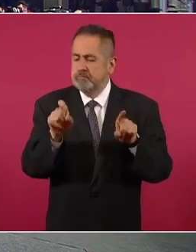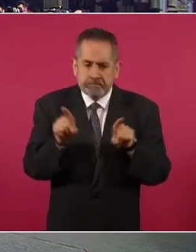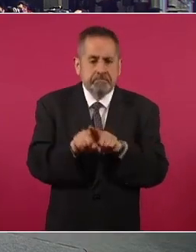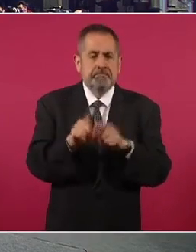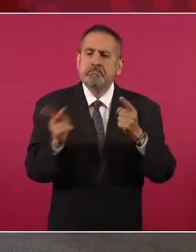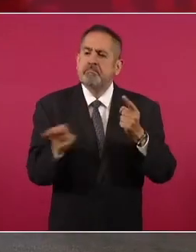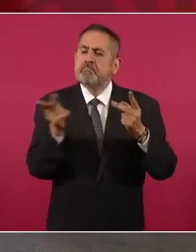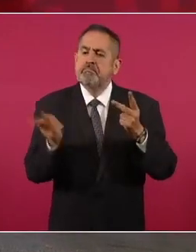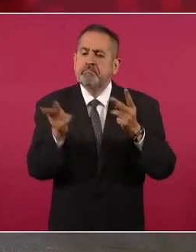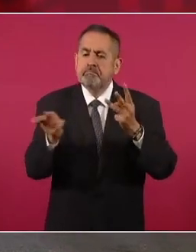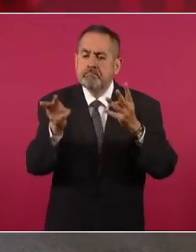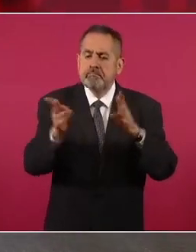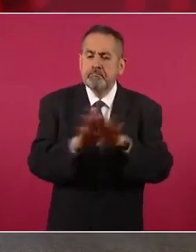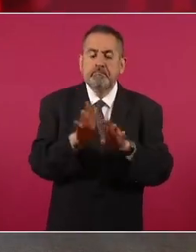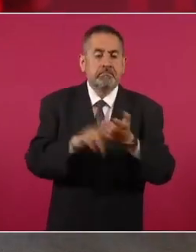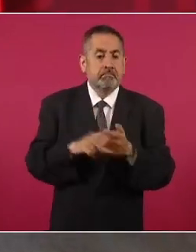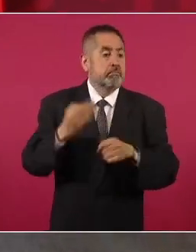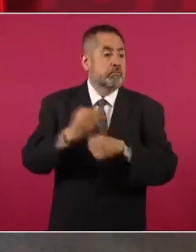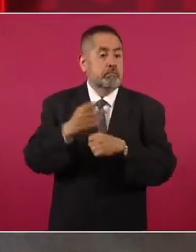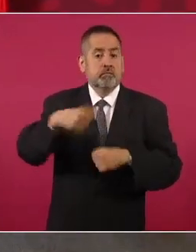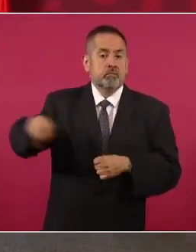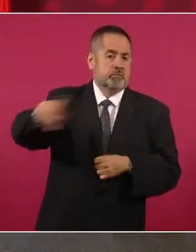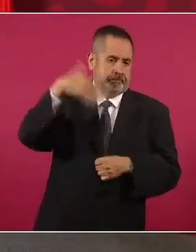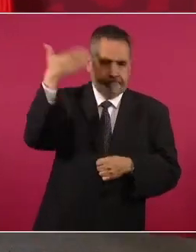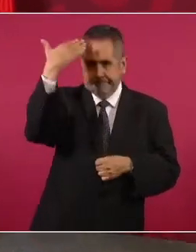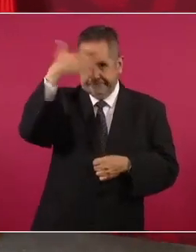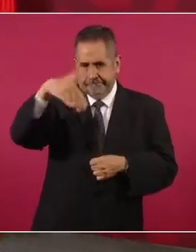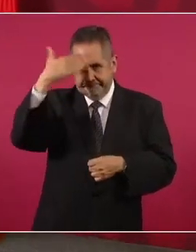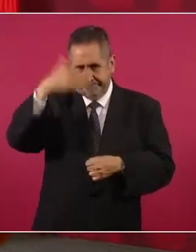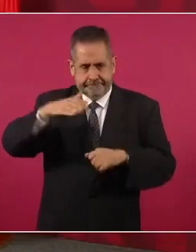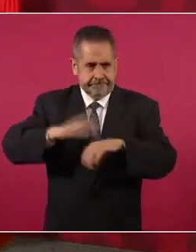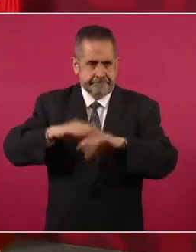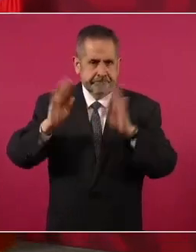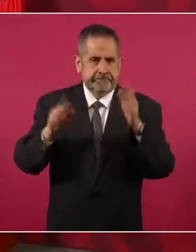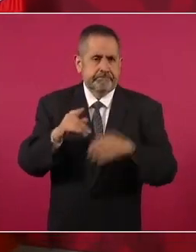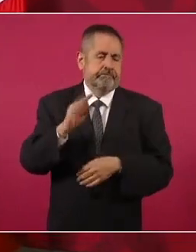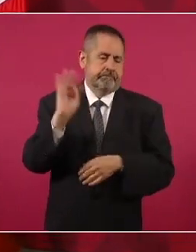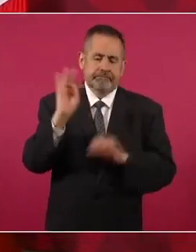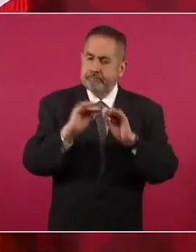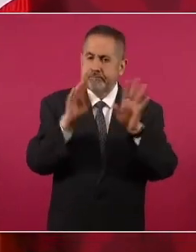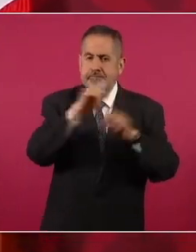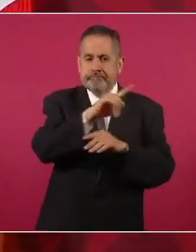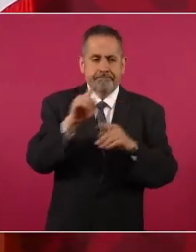porque ya la gente está más informada y seguramente ya cambió.